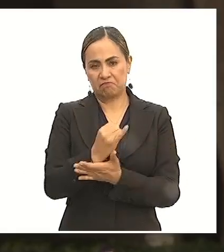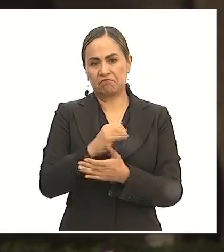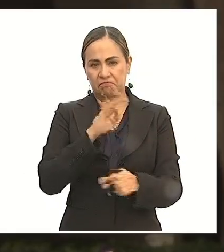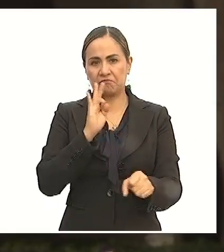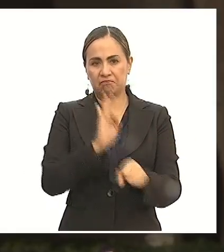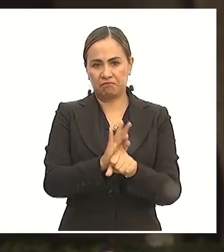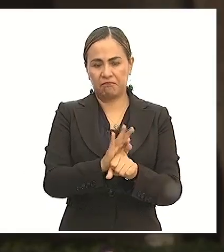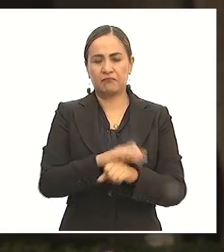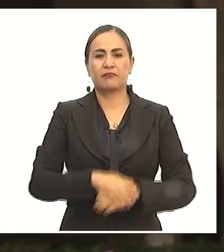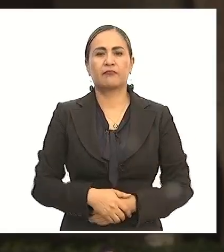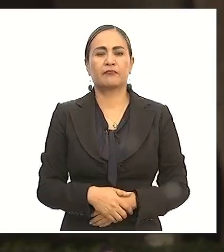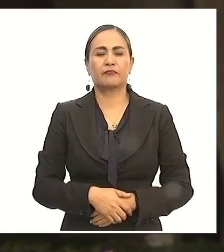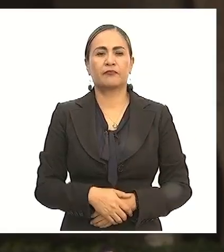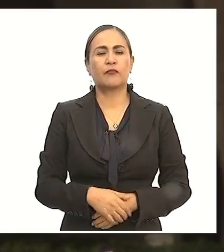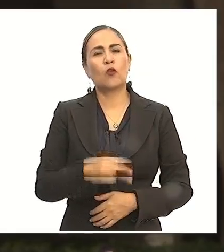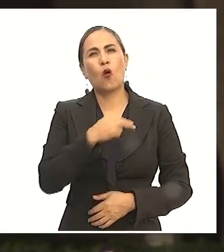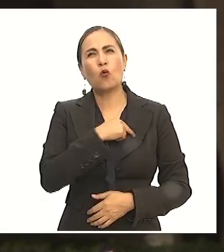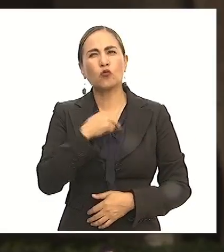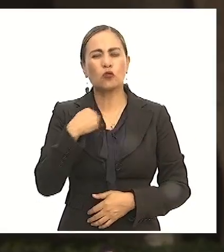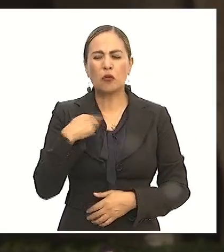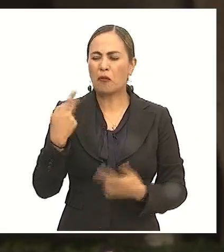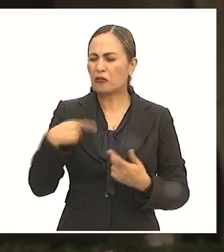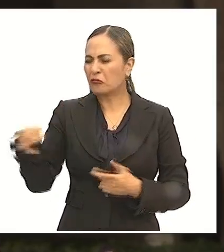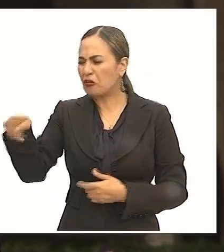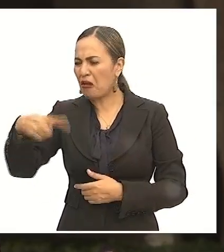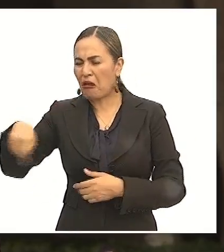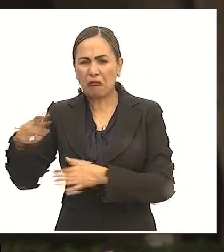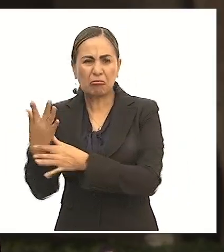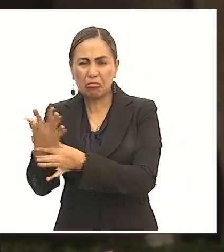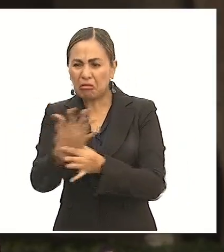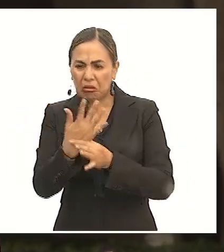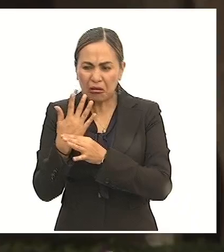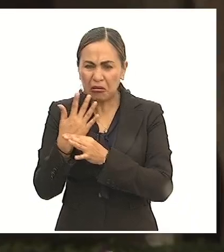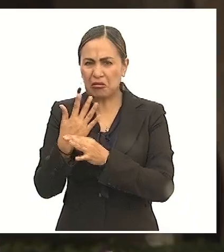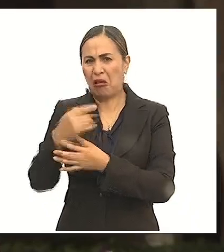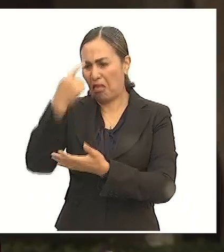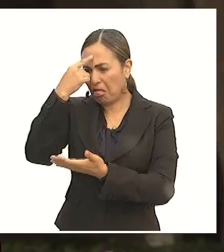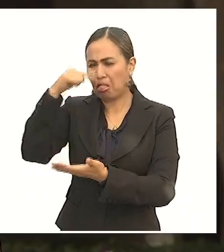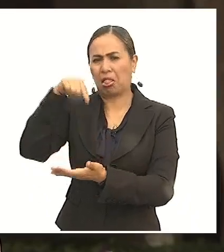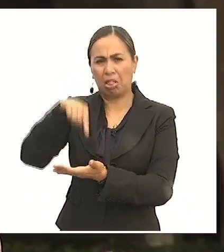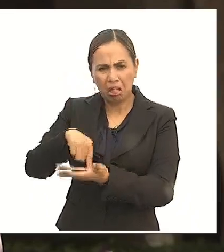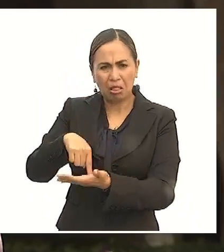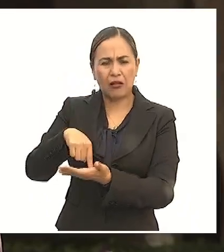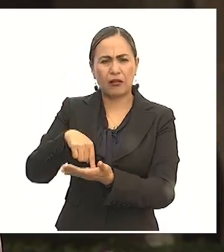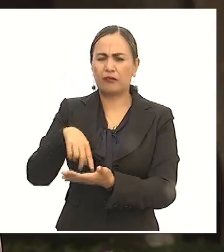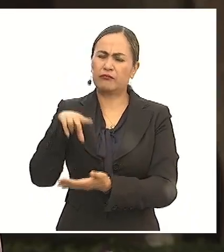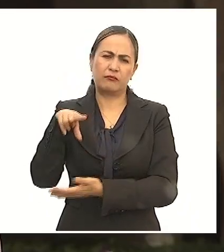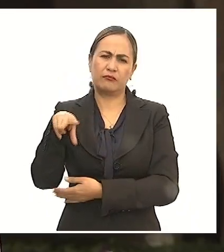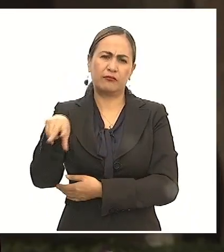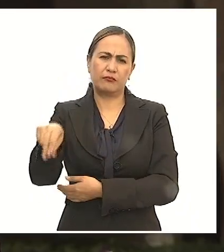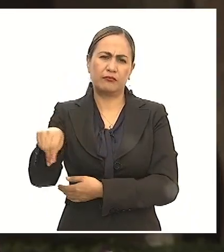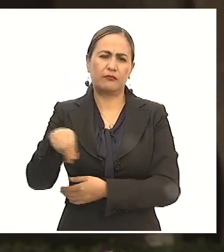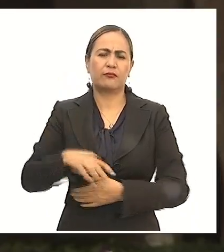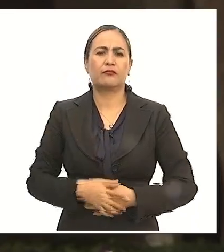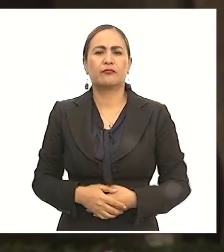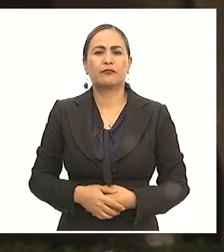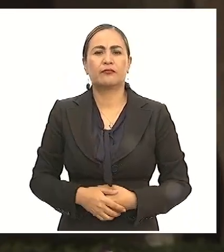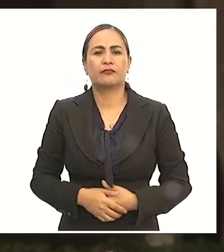No guiarnos solo por la opinión de los